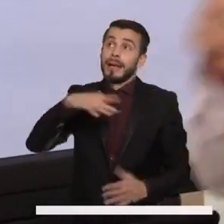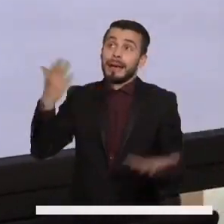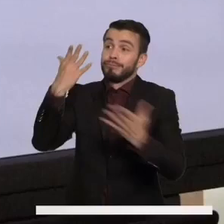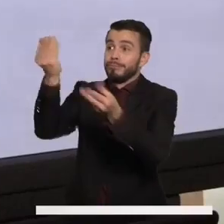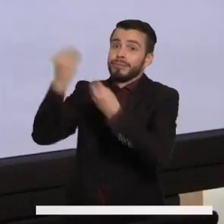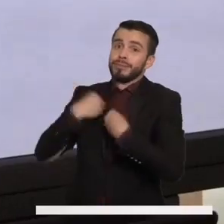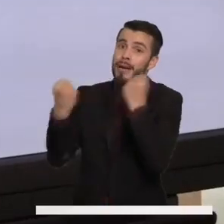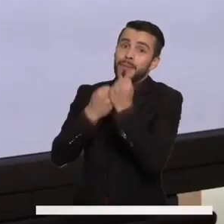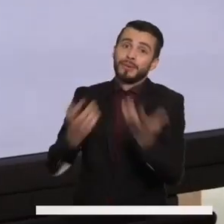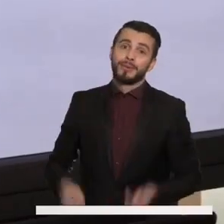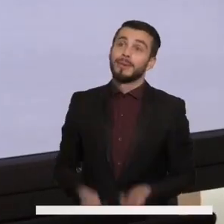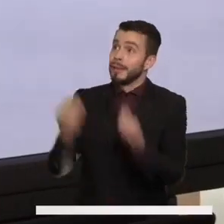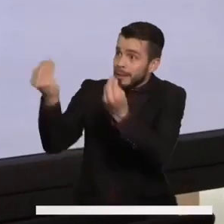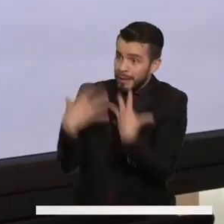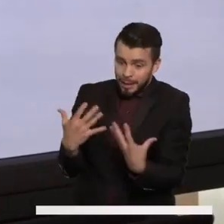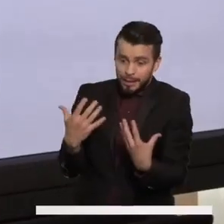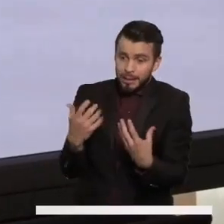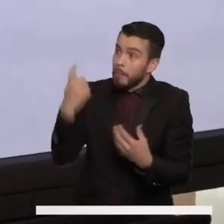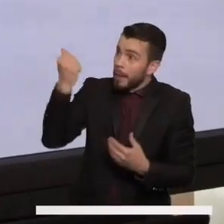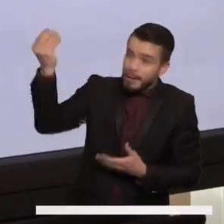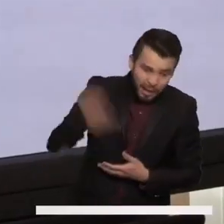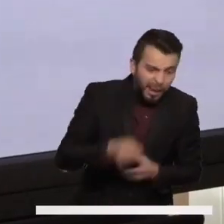y con arriendo